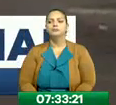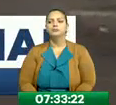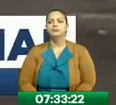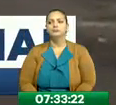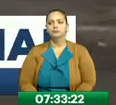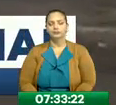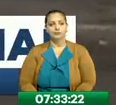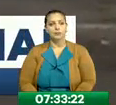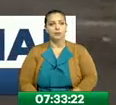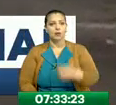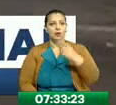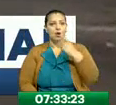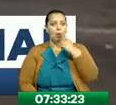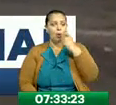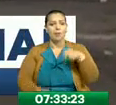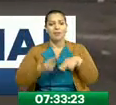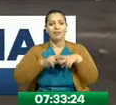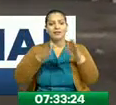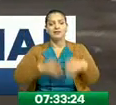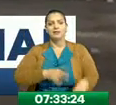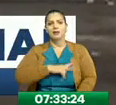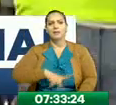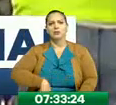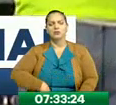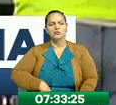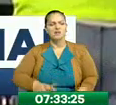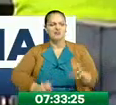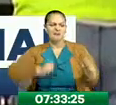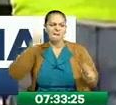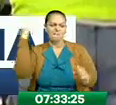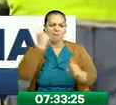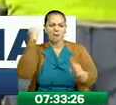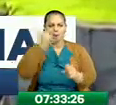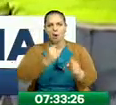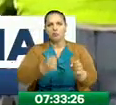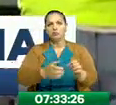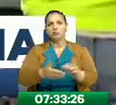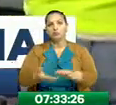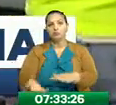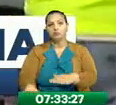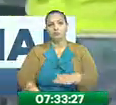Asesinan con varias puñaladas a un taxista informal en el sur de Guayaquil.